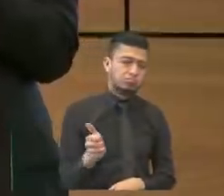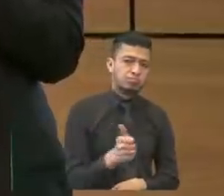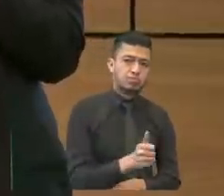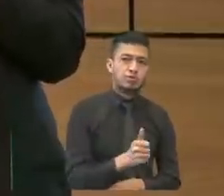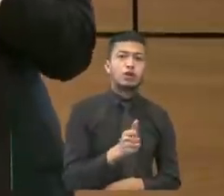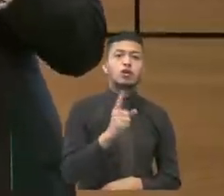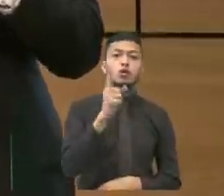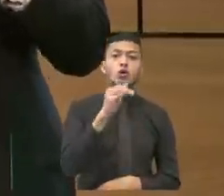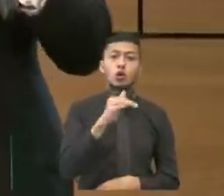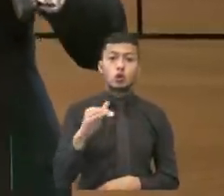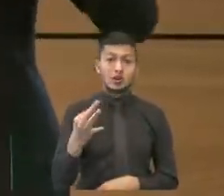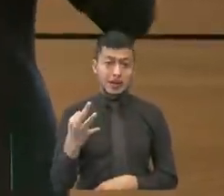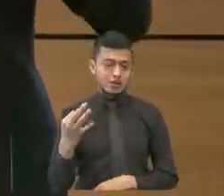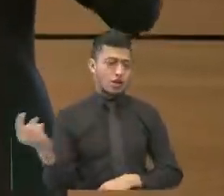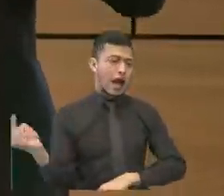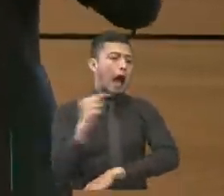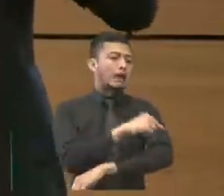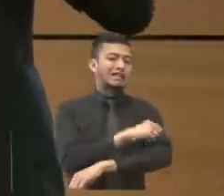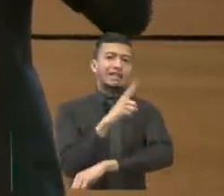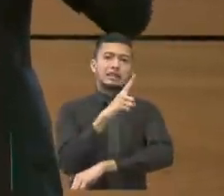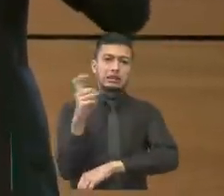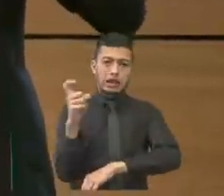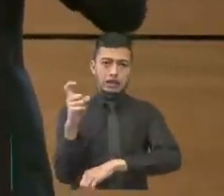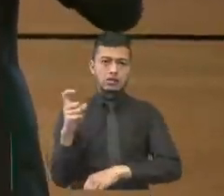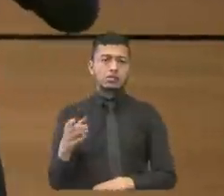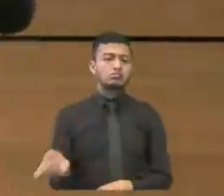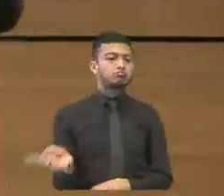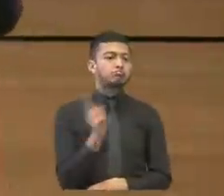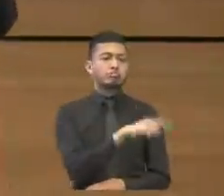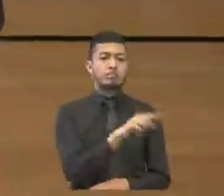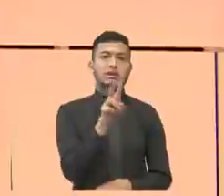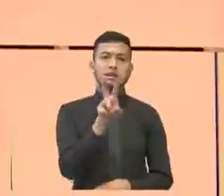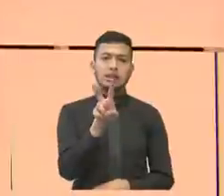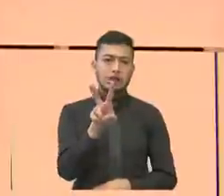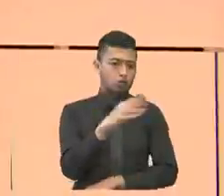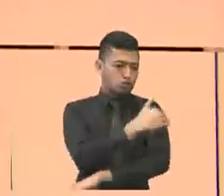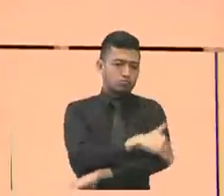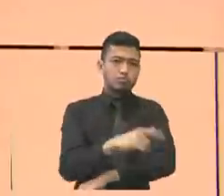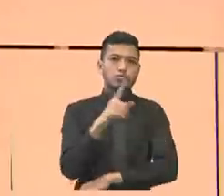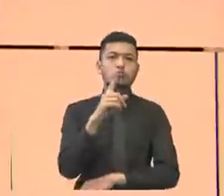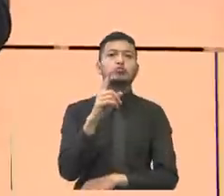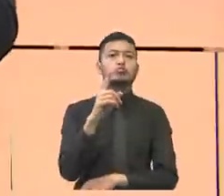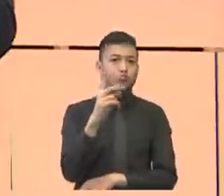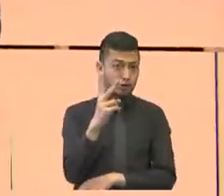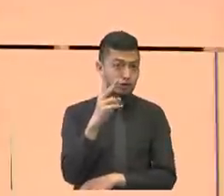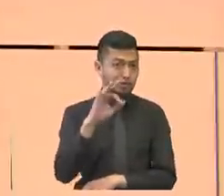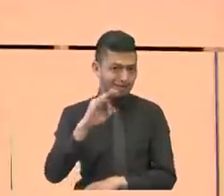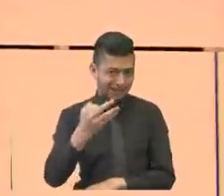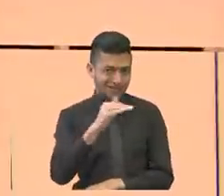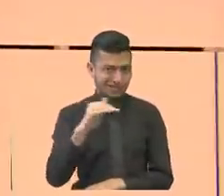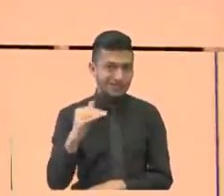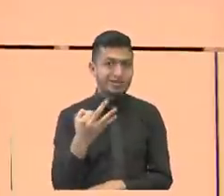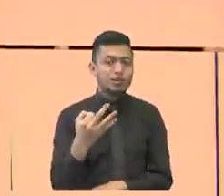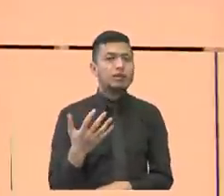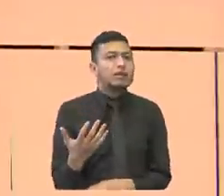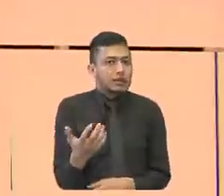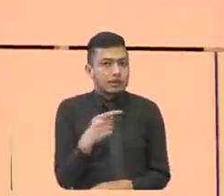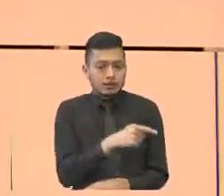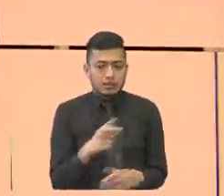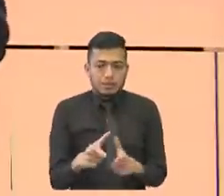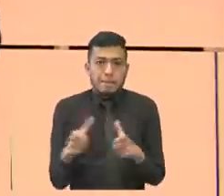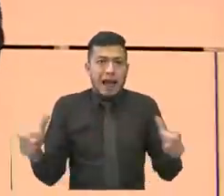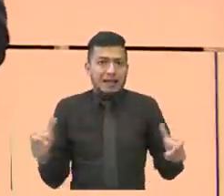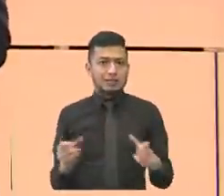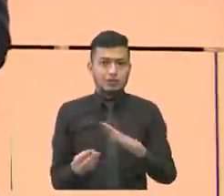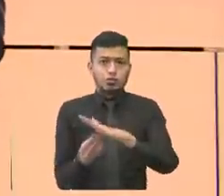a llegar hasta la 72. O sea, ahí se originan dos tercios de viajes de transporte público masivo. Es una zona muy densa, de todos los estratos, como es Usaquén, es